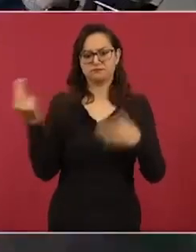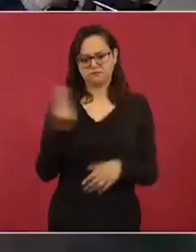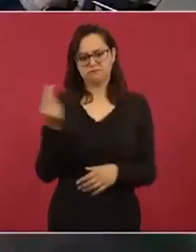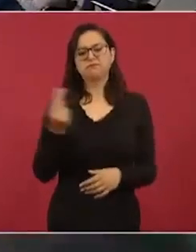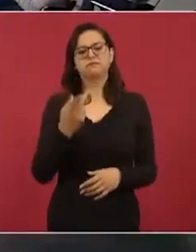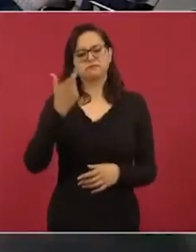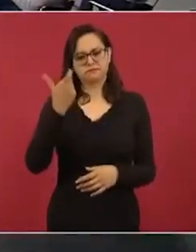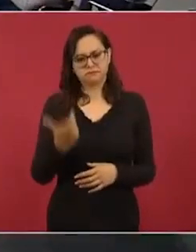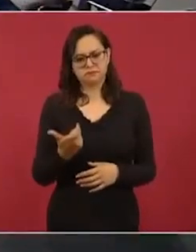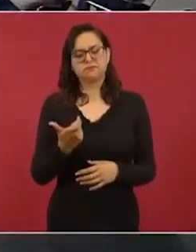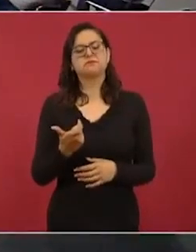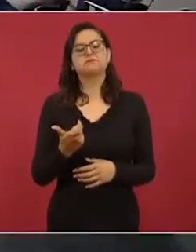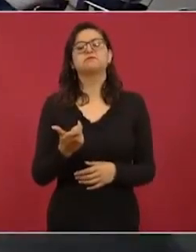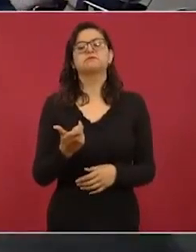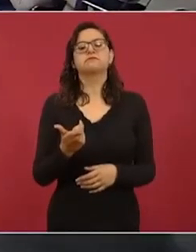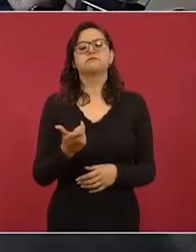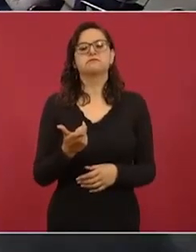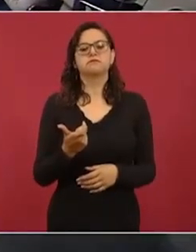para